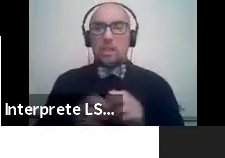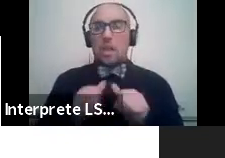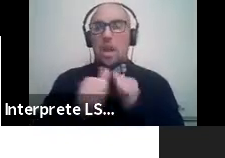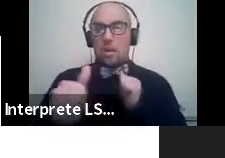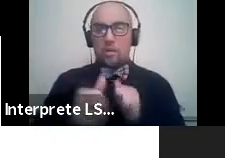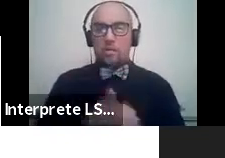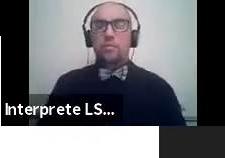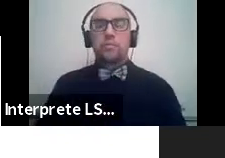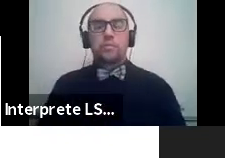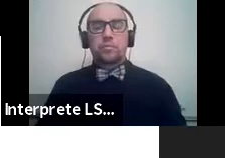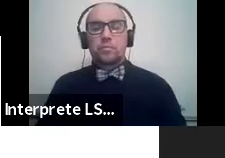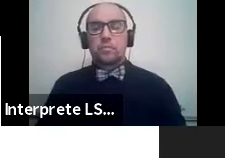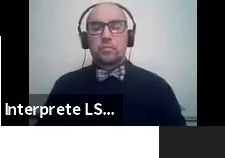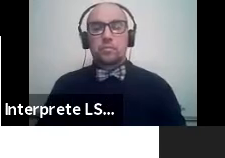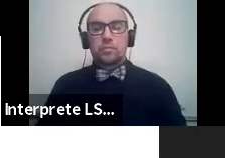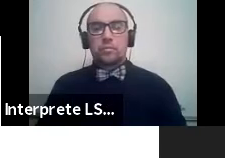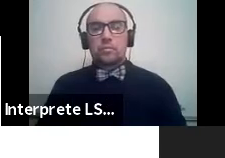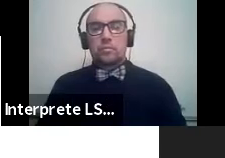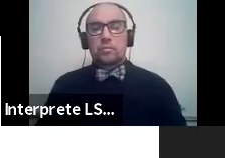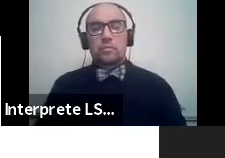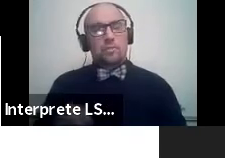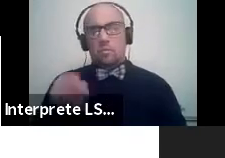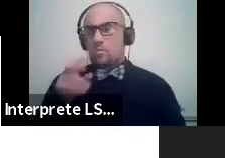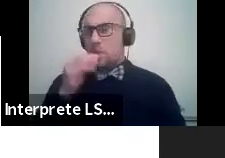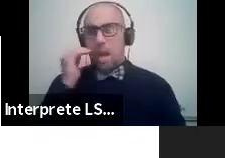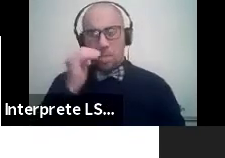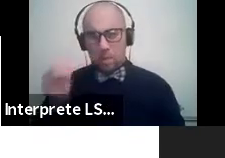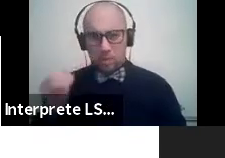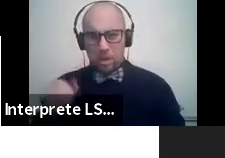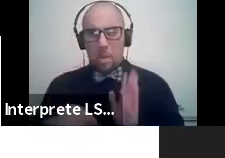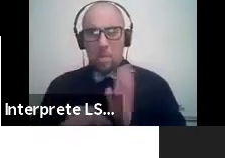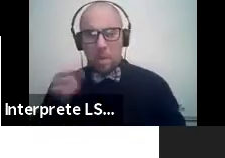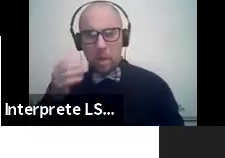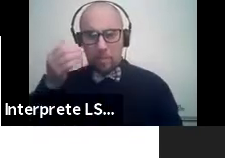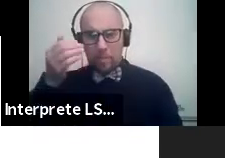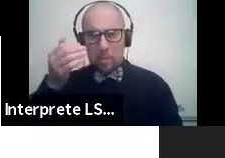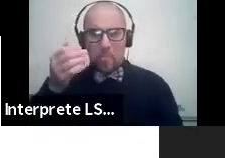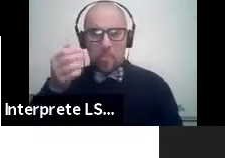¿no? La gente ya más avezada con temas